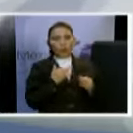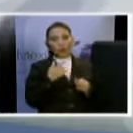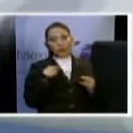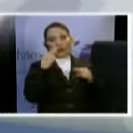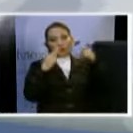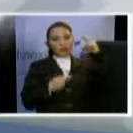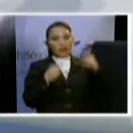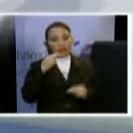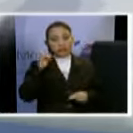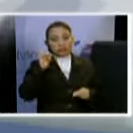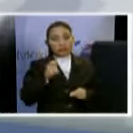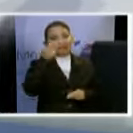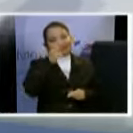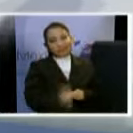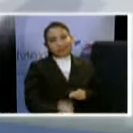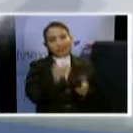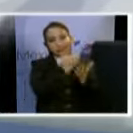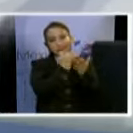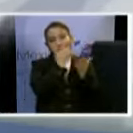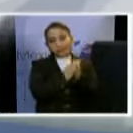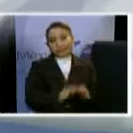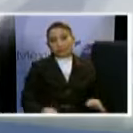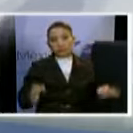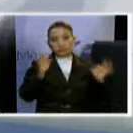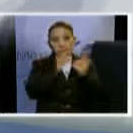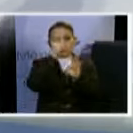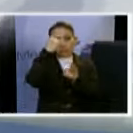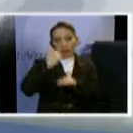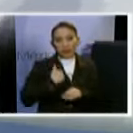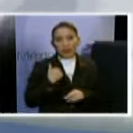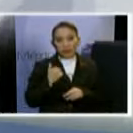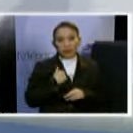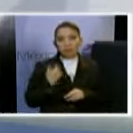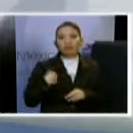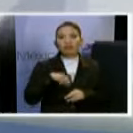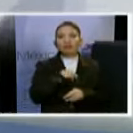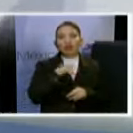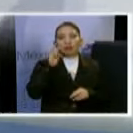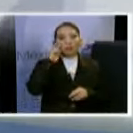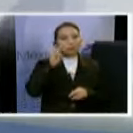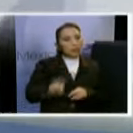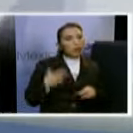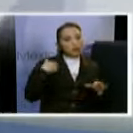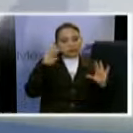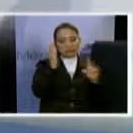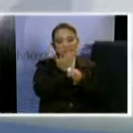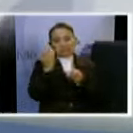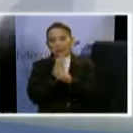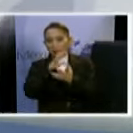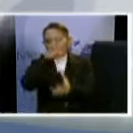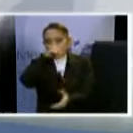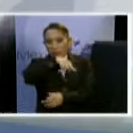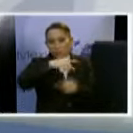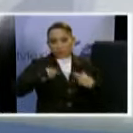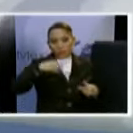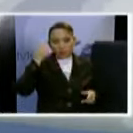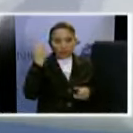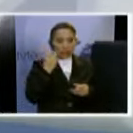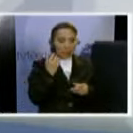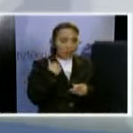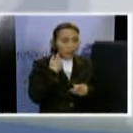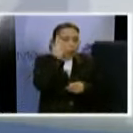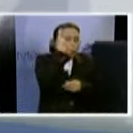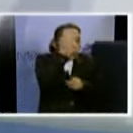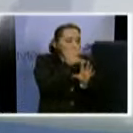los niveles y significa un daño económico importante para Canadá. Hemos, creo que, logrado convencer a prácticamente todos los canadienses, salvo a